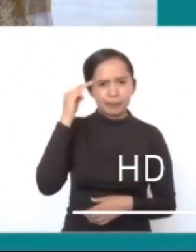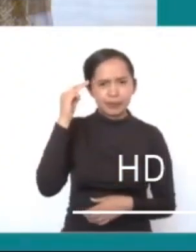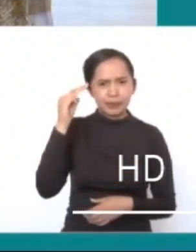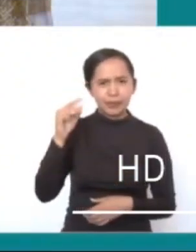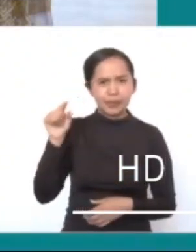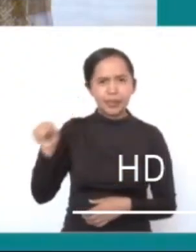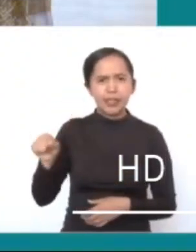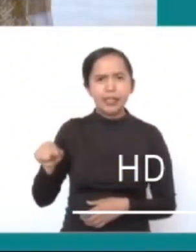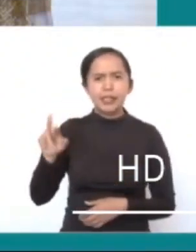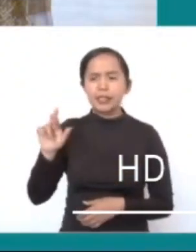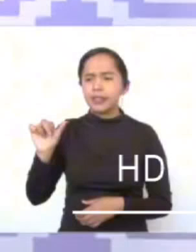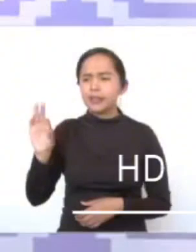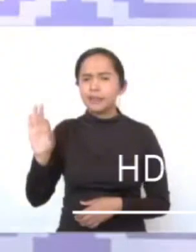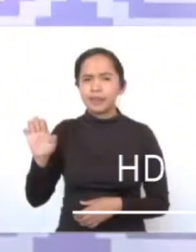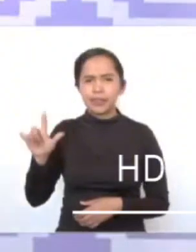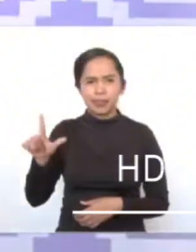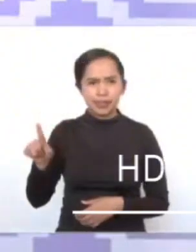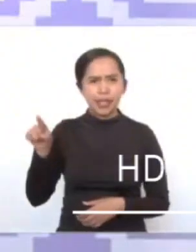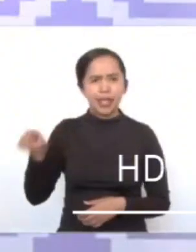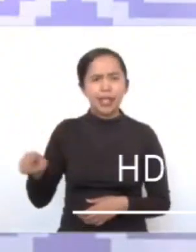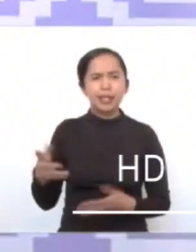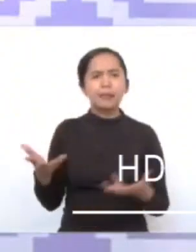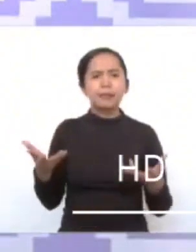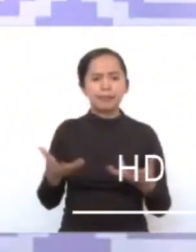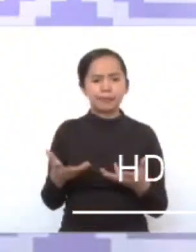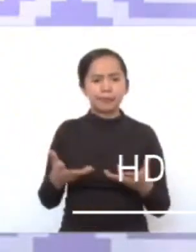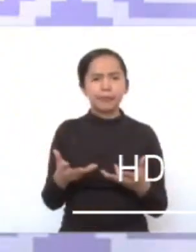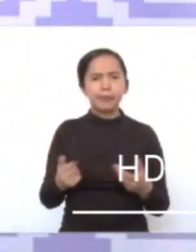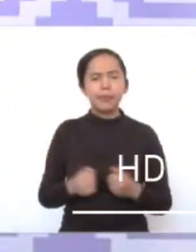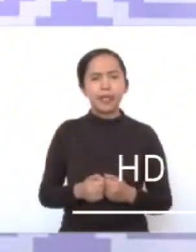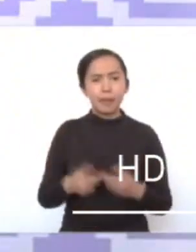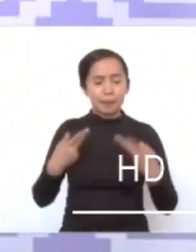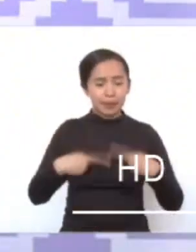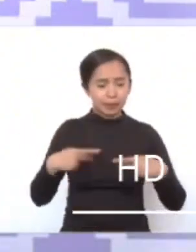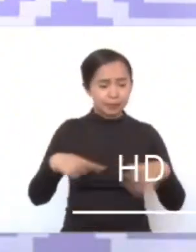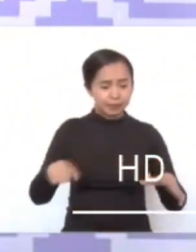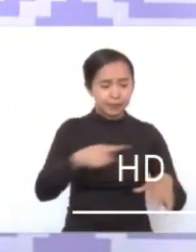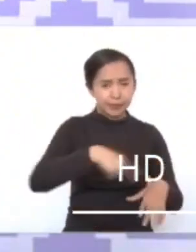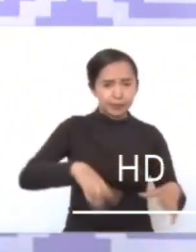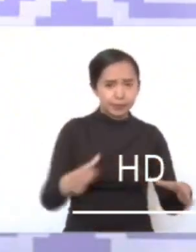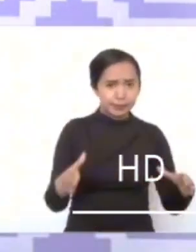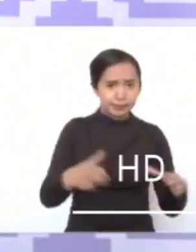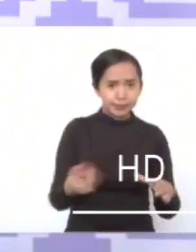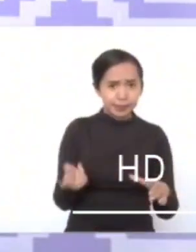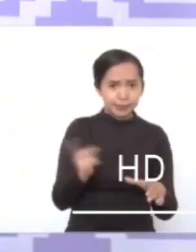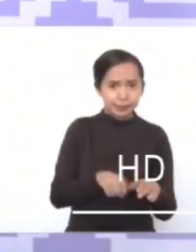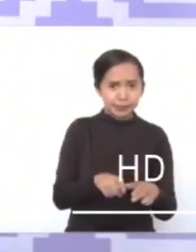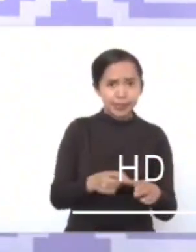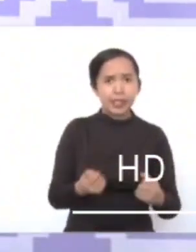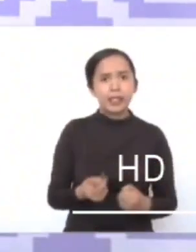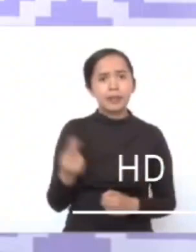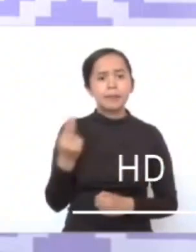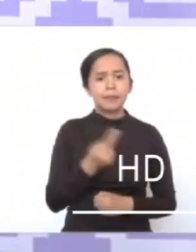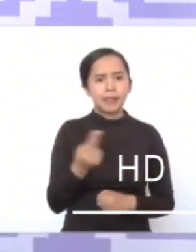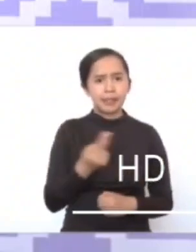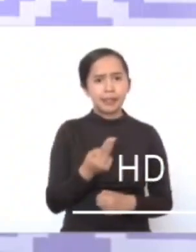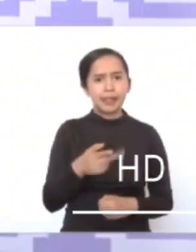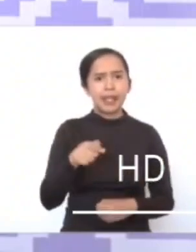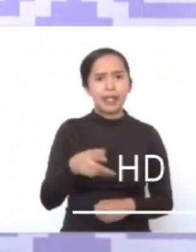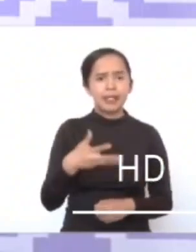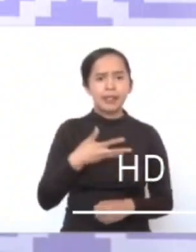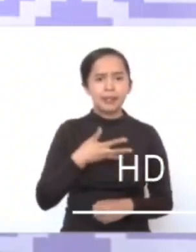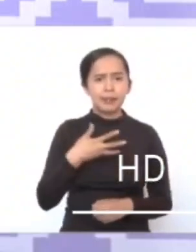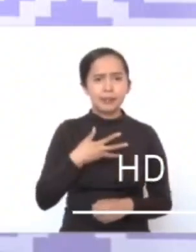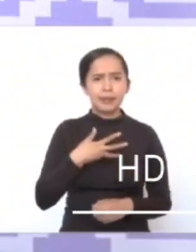presidente Rafael Guerra Álvarez planteó a las y los integrantes la necesidad de contar con un banco de